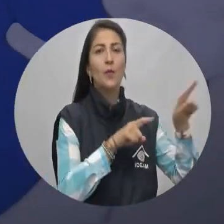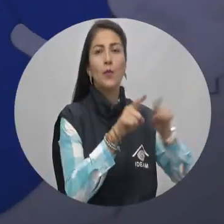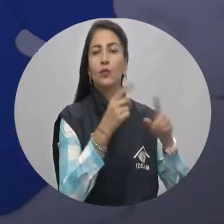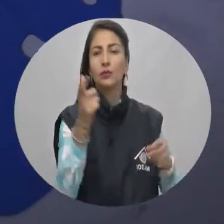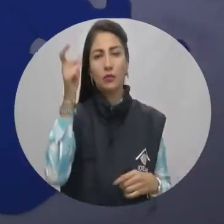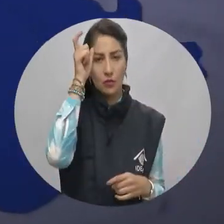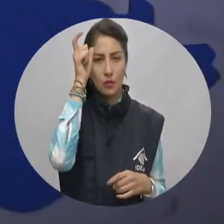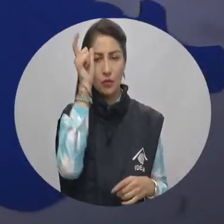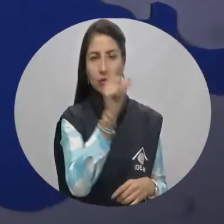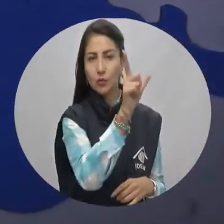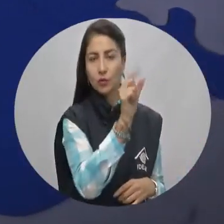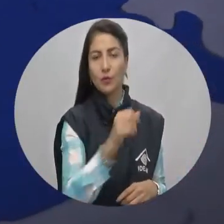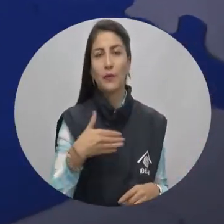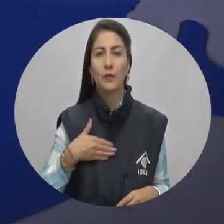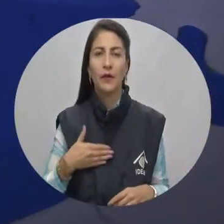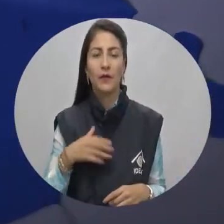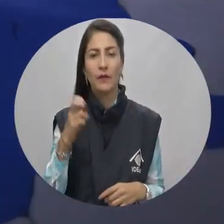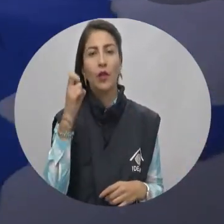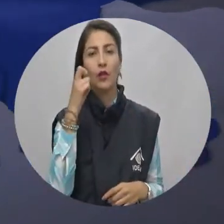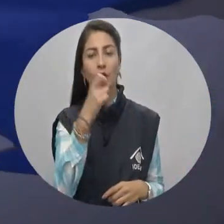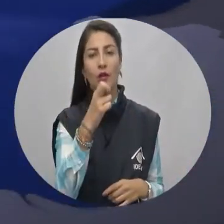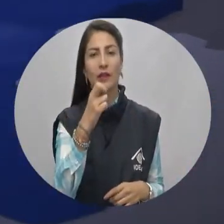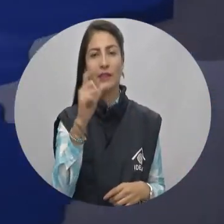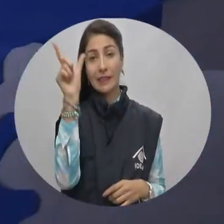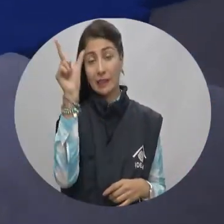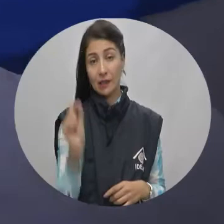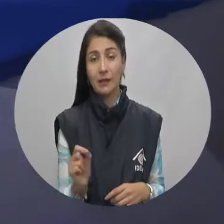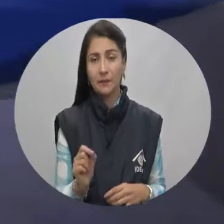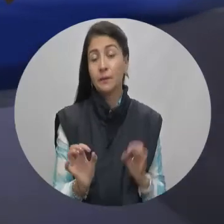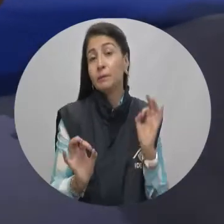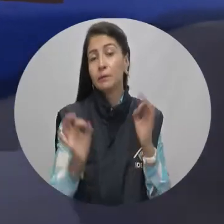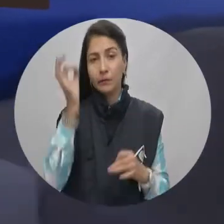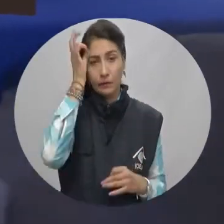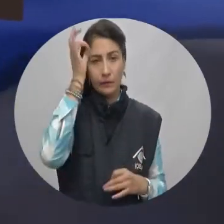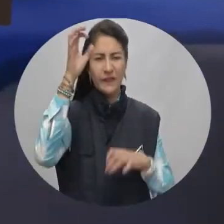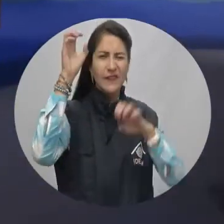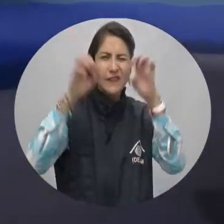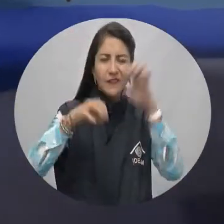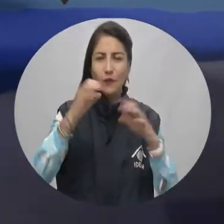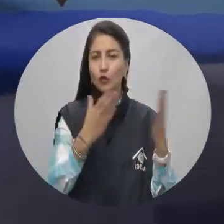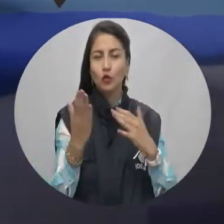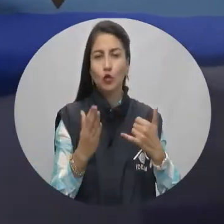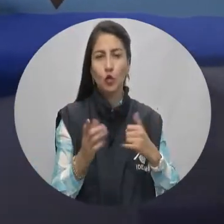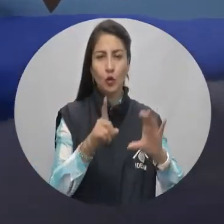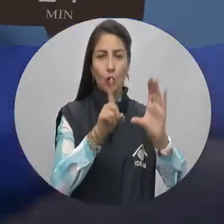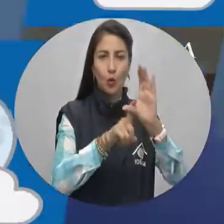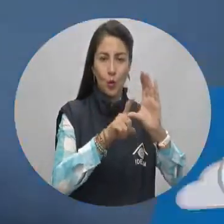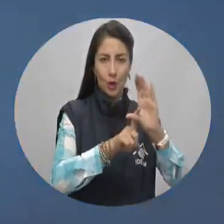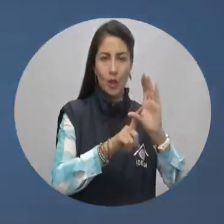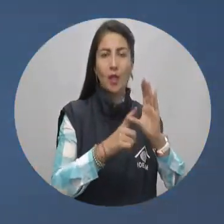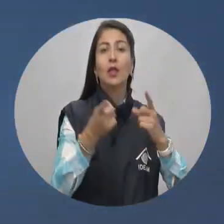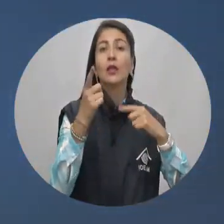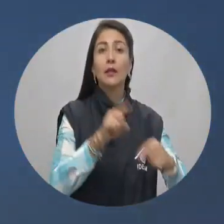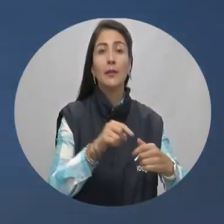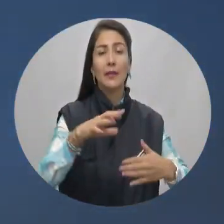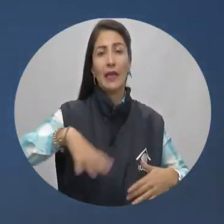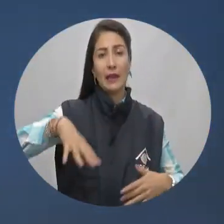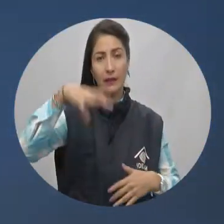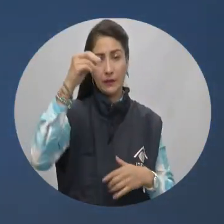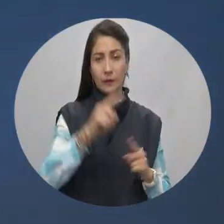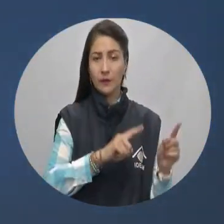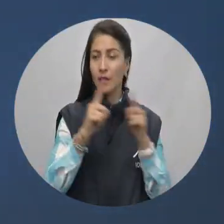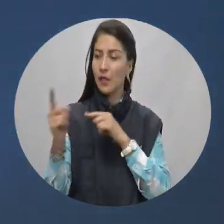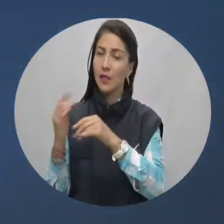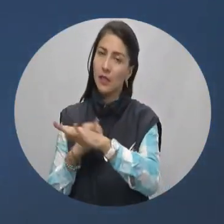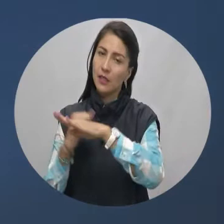sobre Córdoba, Sucre y Bolívar. También se esperan lluvias suaves en Magdalena y Cesar. El archipiélago de San Andrés y Providencia